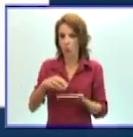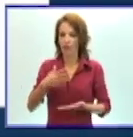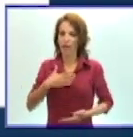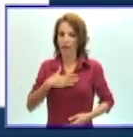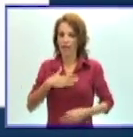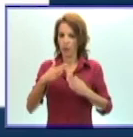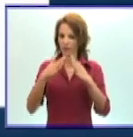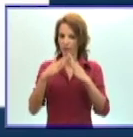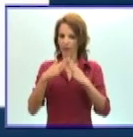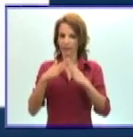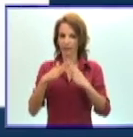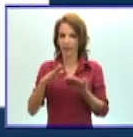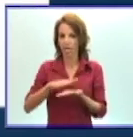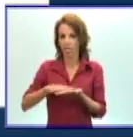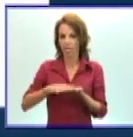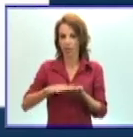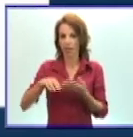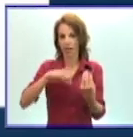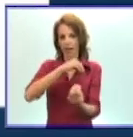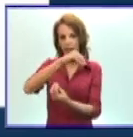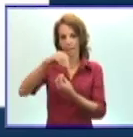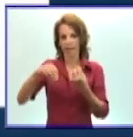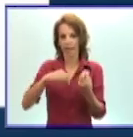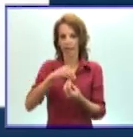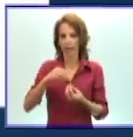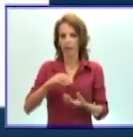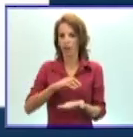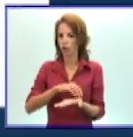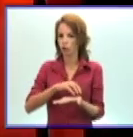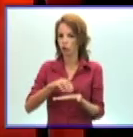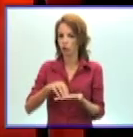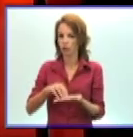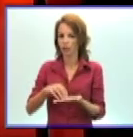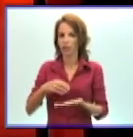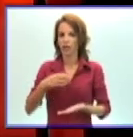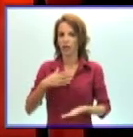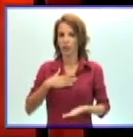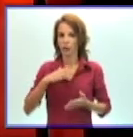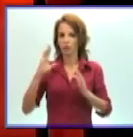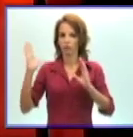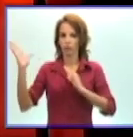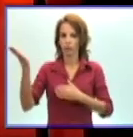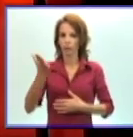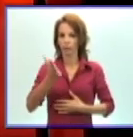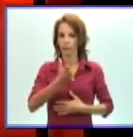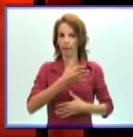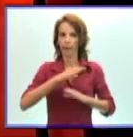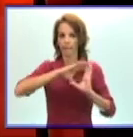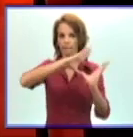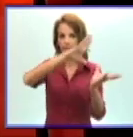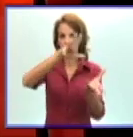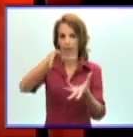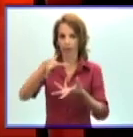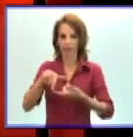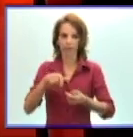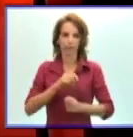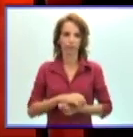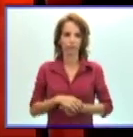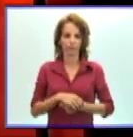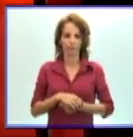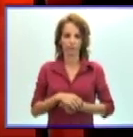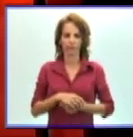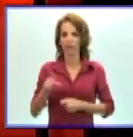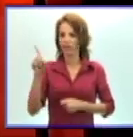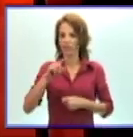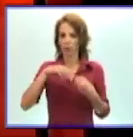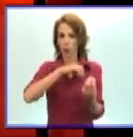Nada cambiará, ¿dónde? En nuestro planeta. Si no cambiamos realmente, no va